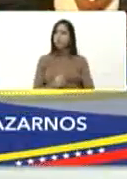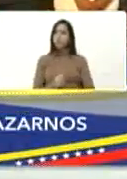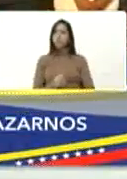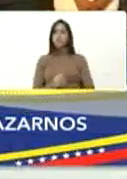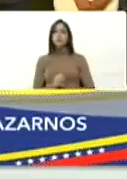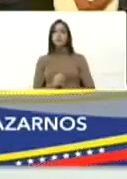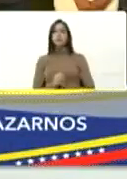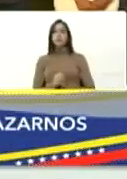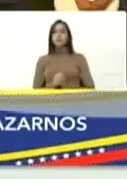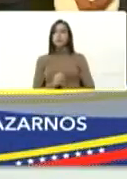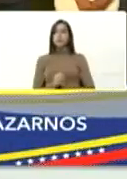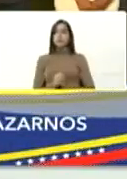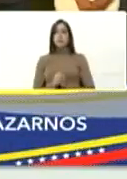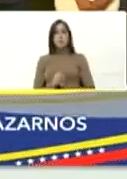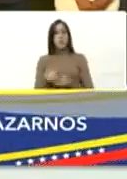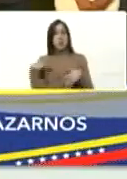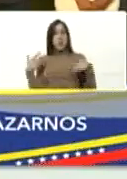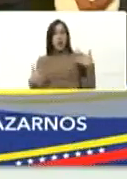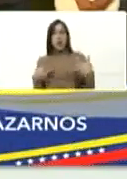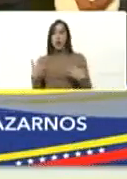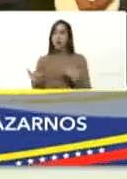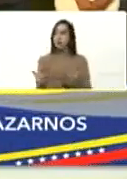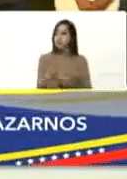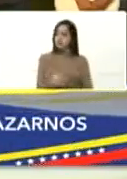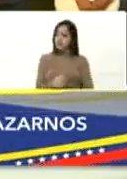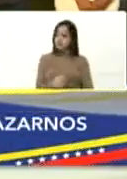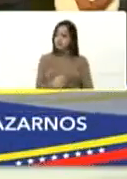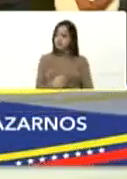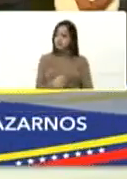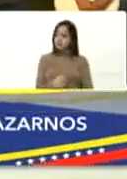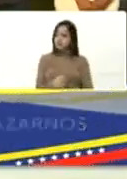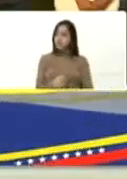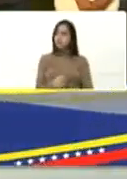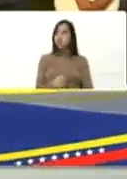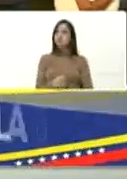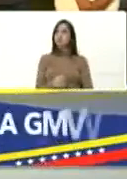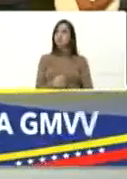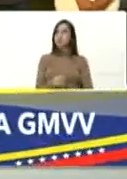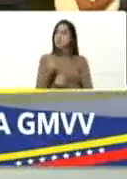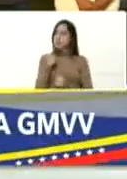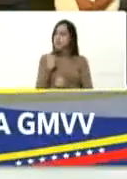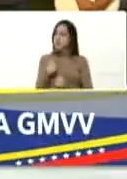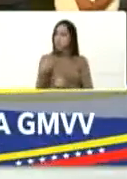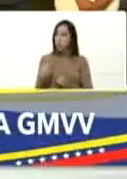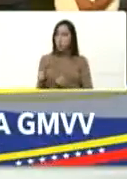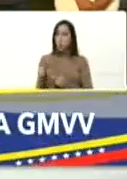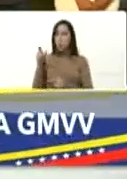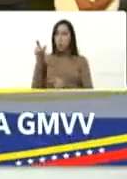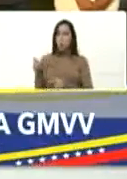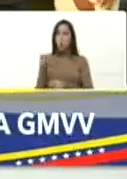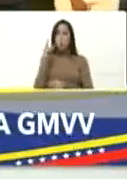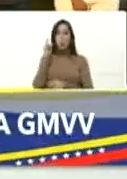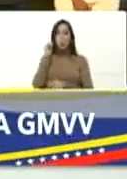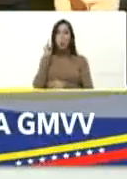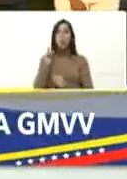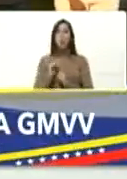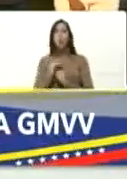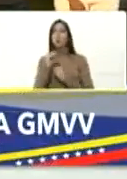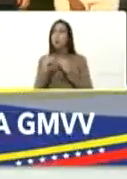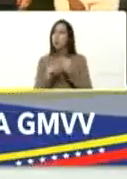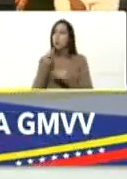Me alegra, me alegra, me alegra, me alegra. Florcita, Flor, ¿qué me dice Flor, vale? Flor, ¿cómo ves